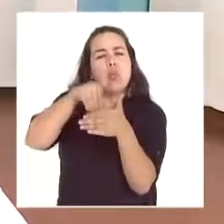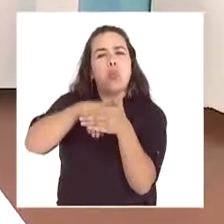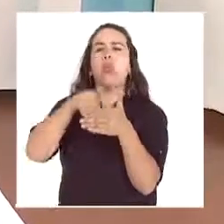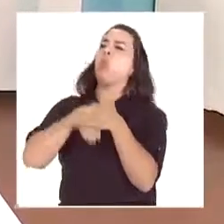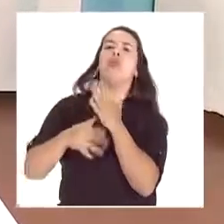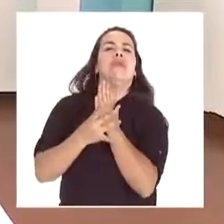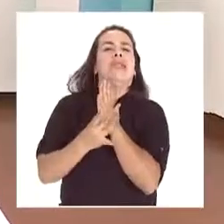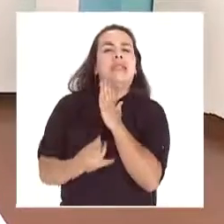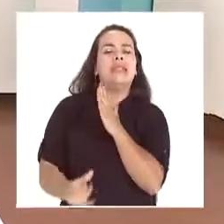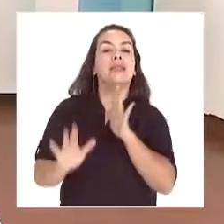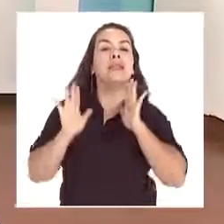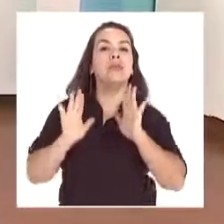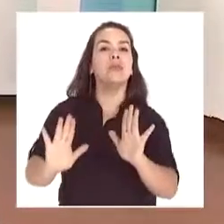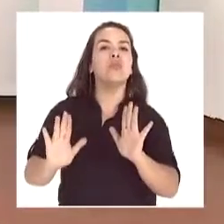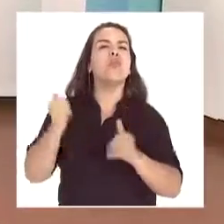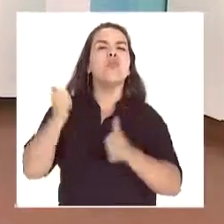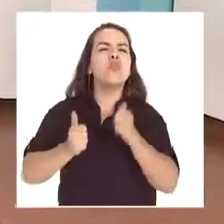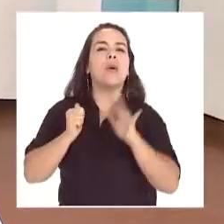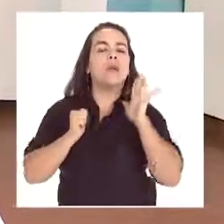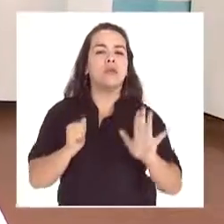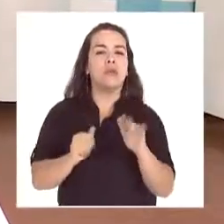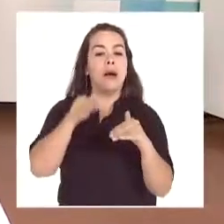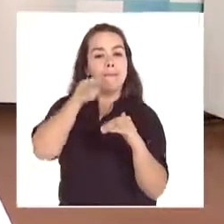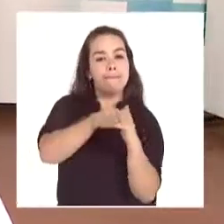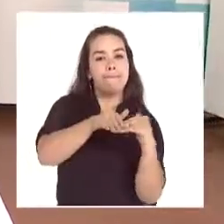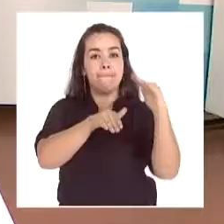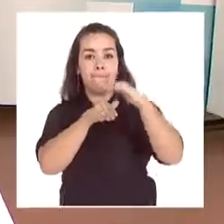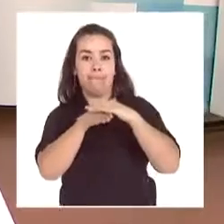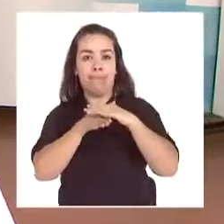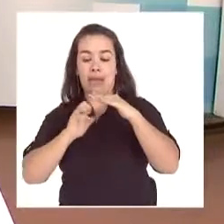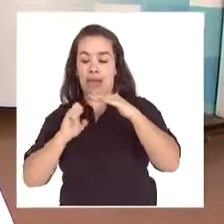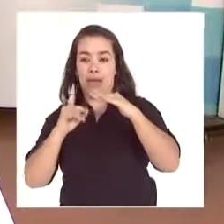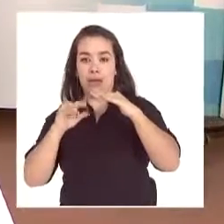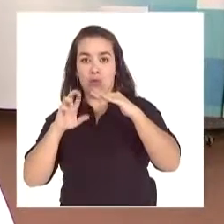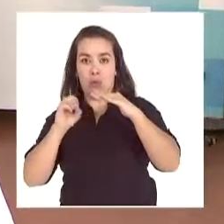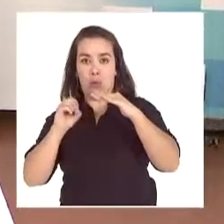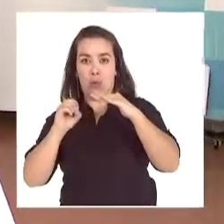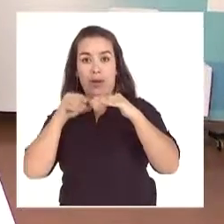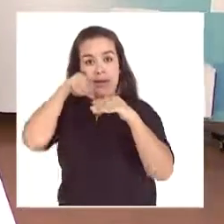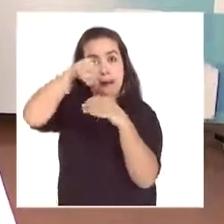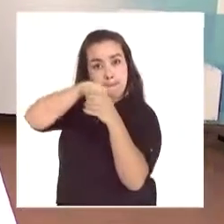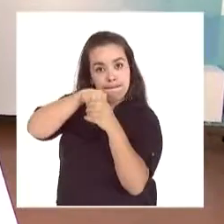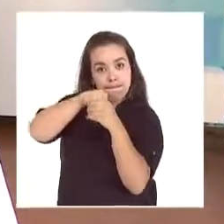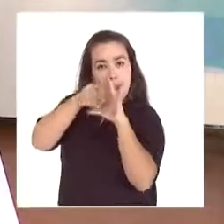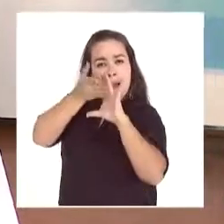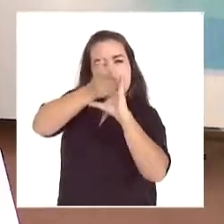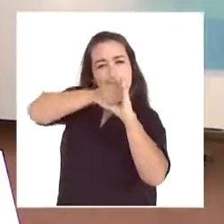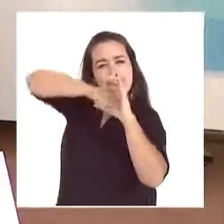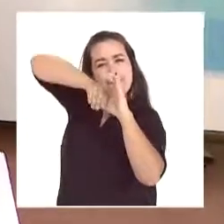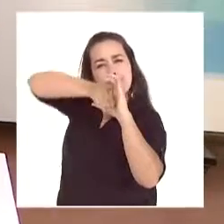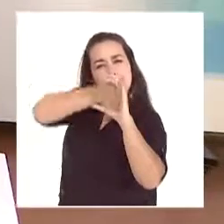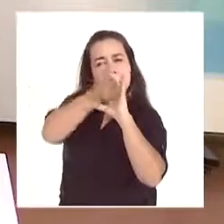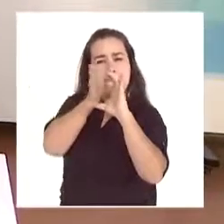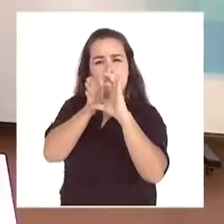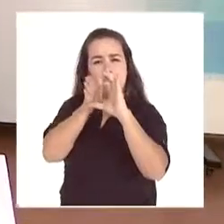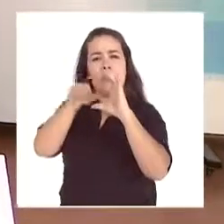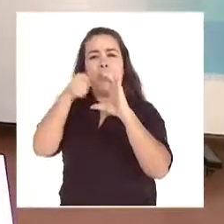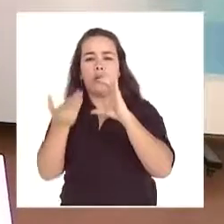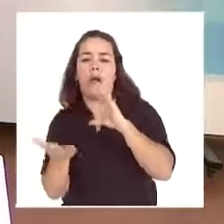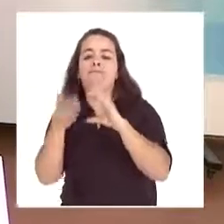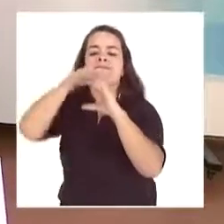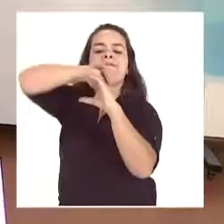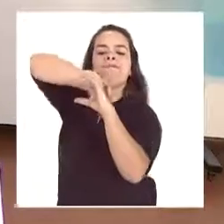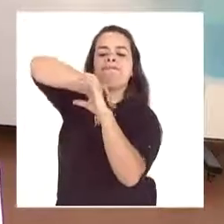grasa entre esas dos capas, que es el endotelio, que es la parte de adentro que recubre la arteria, y la parte